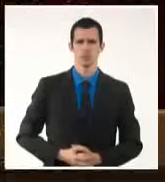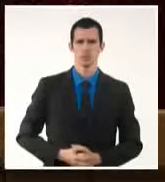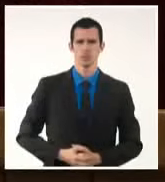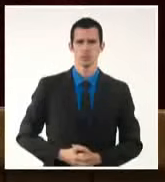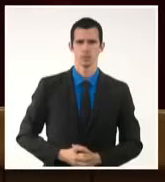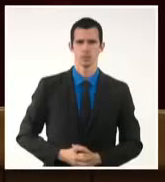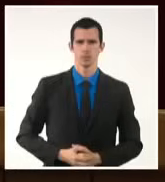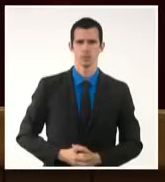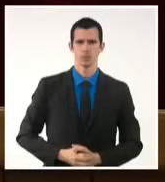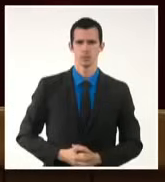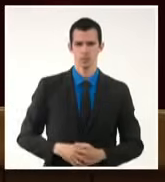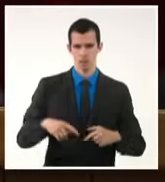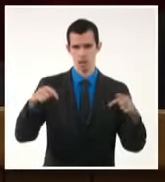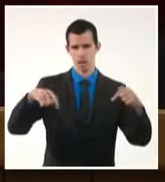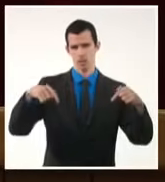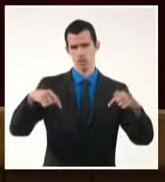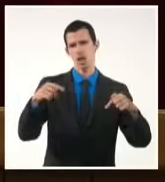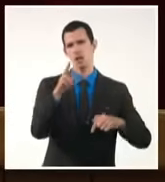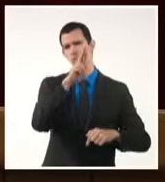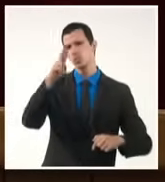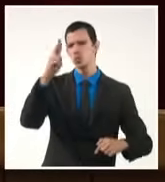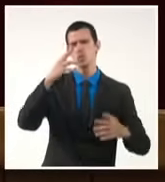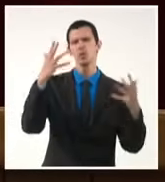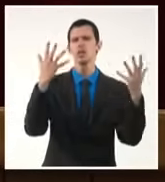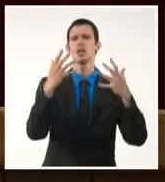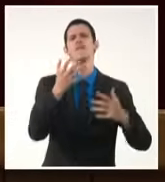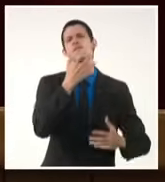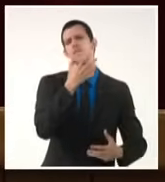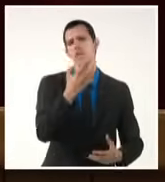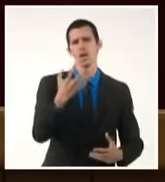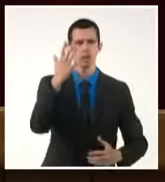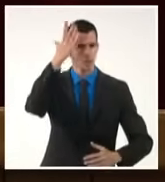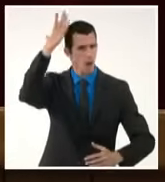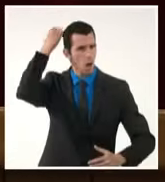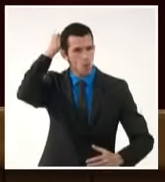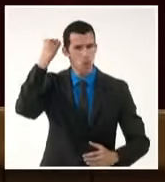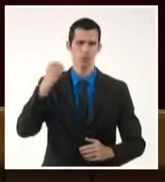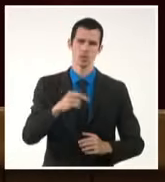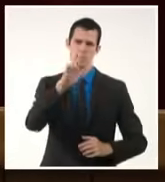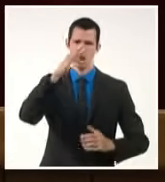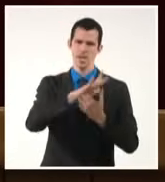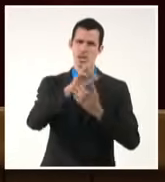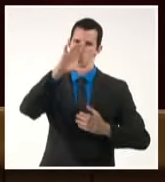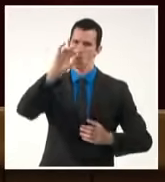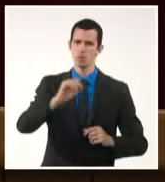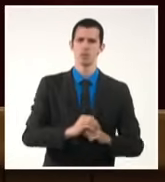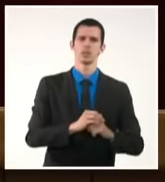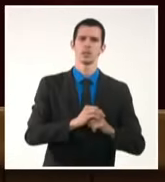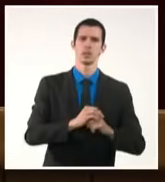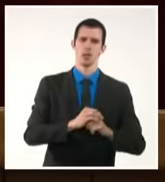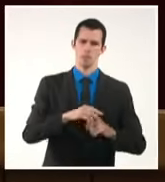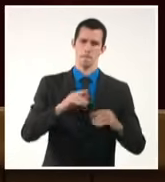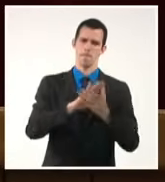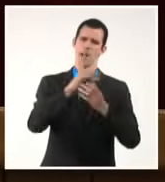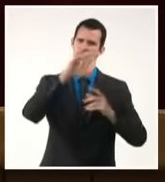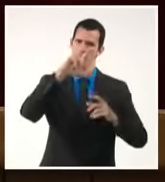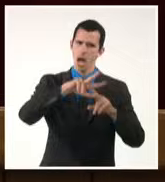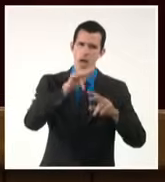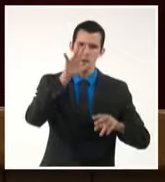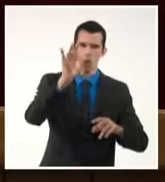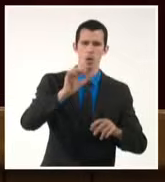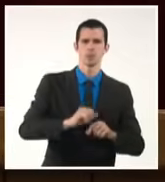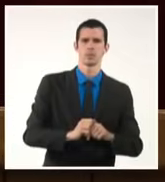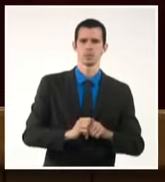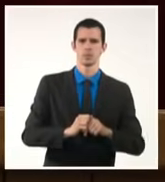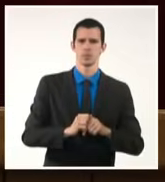Esta es la revolución de Fidel, de Raúl, de Ramiro, de Guillermo, de Machado, de la heroica